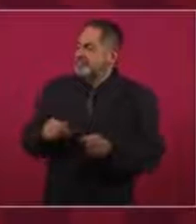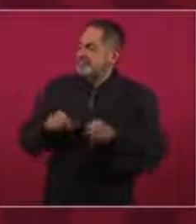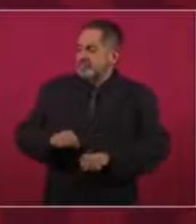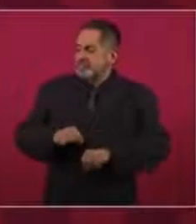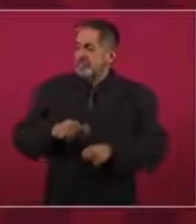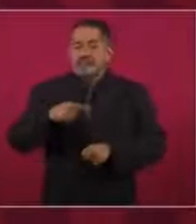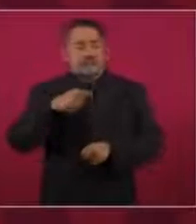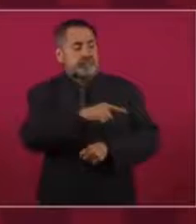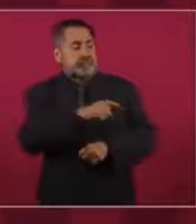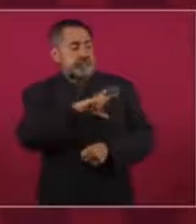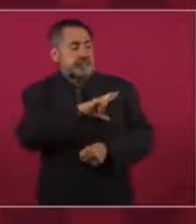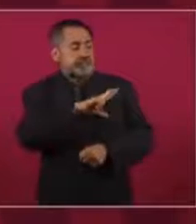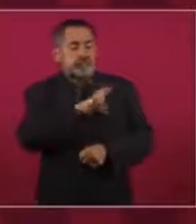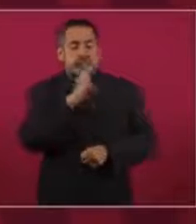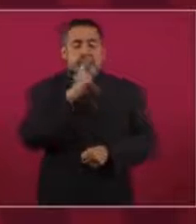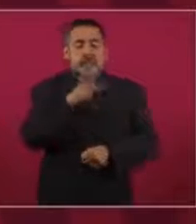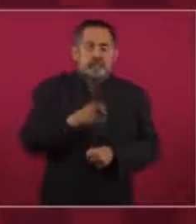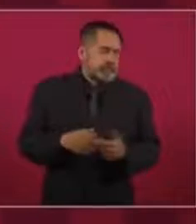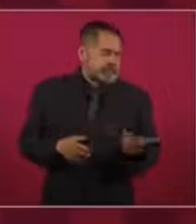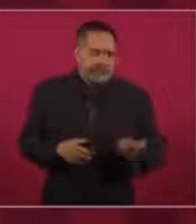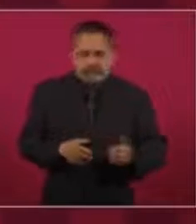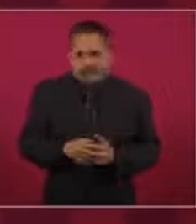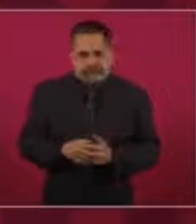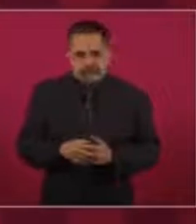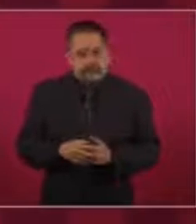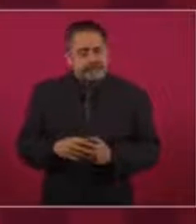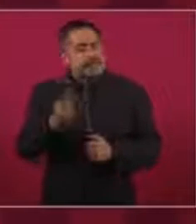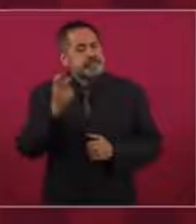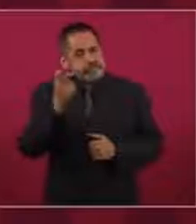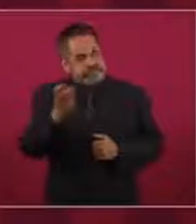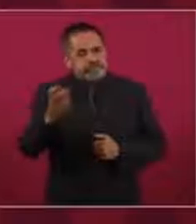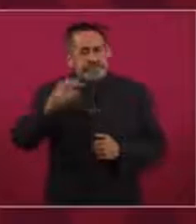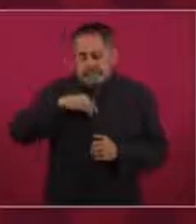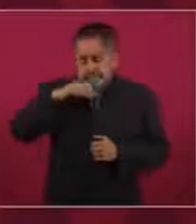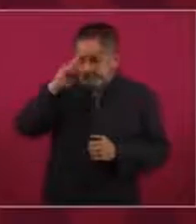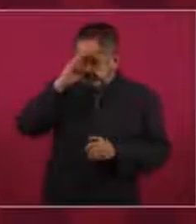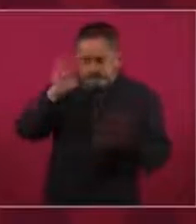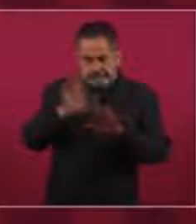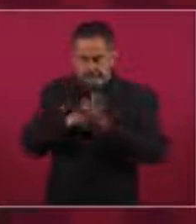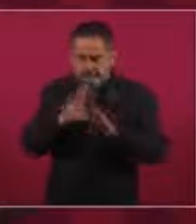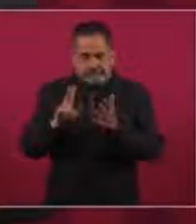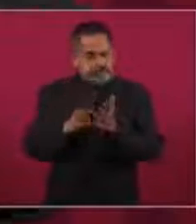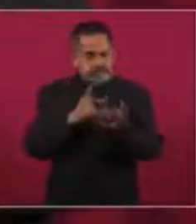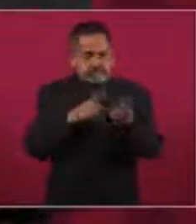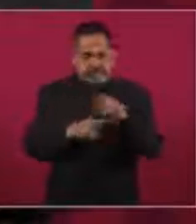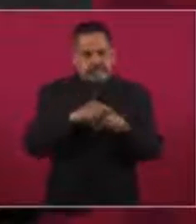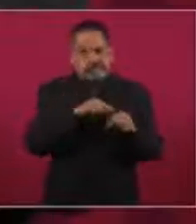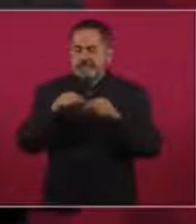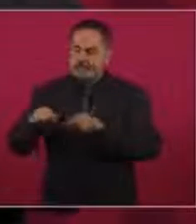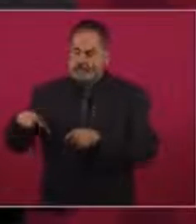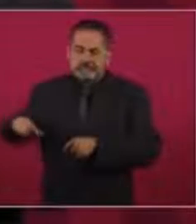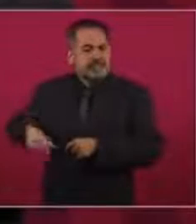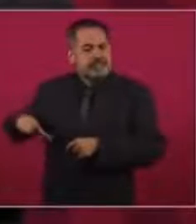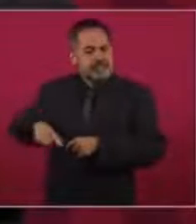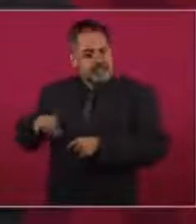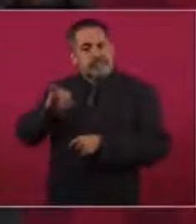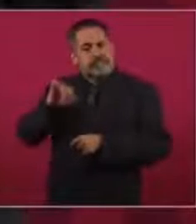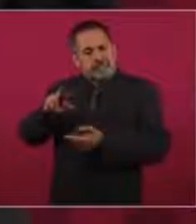Entonces, estamos buscando recuperar lo público,